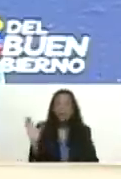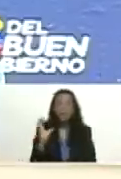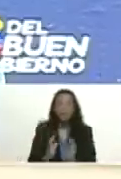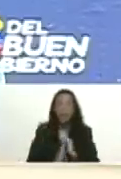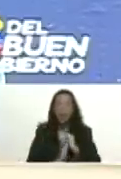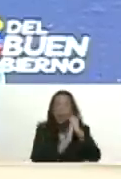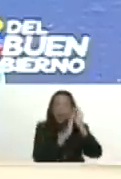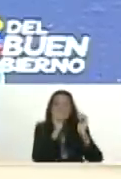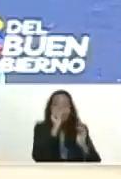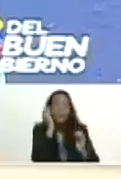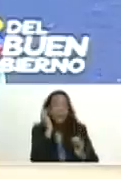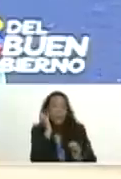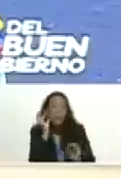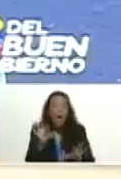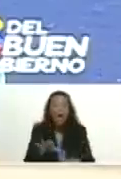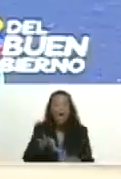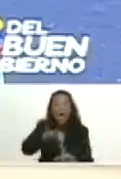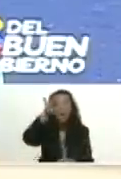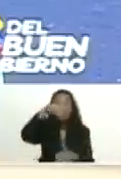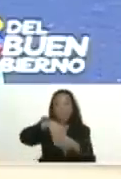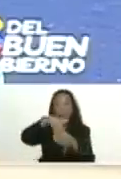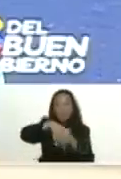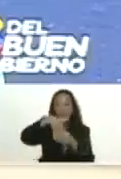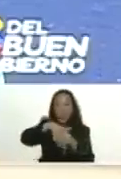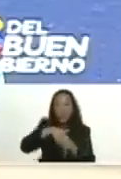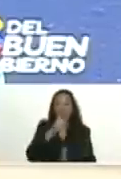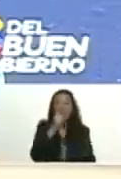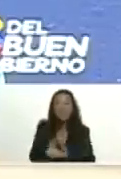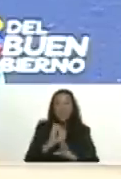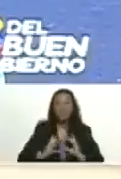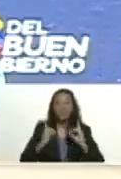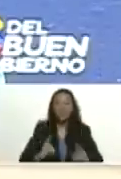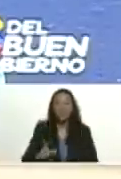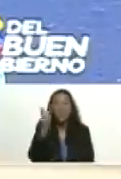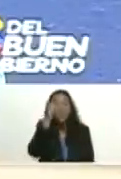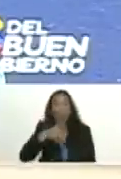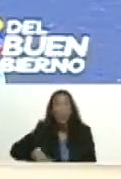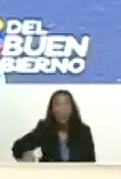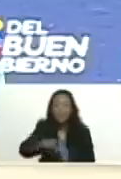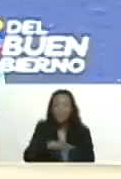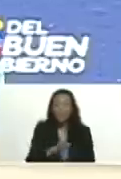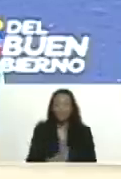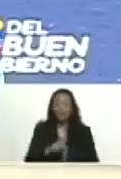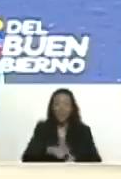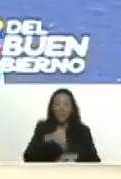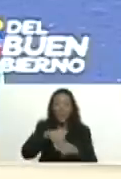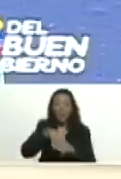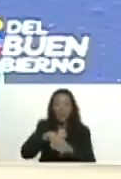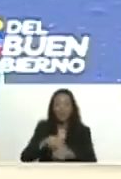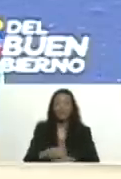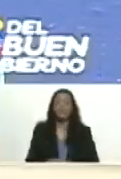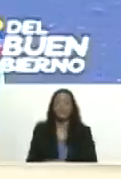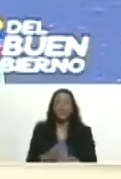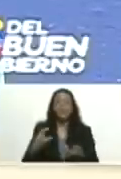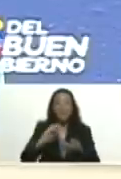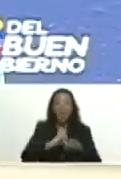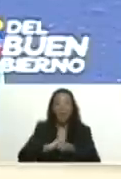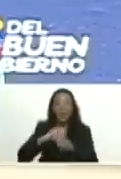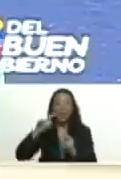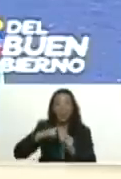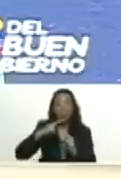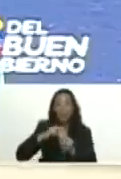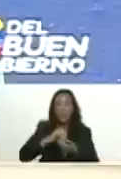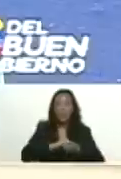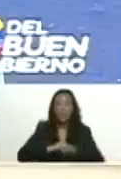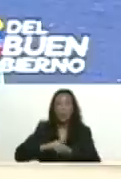lideresas, electos por el pueblo de Venezuela, el alcalde del municipio Trujillo, del estado Trujillo, el